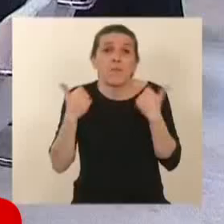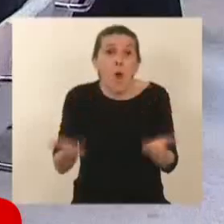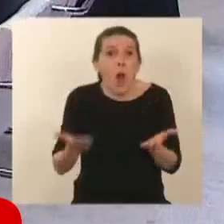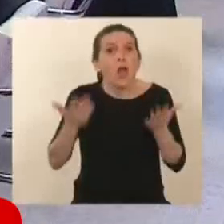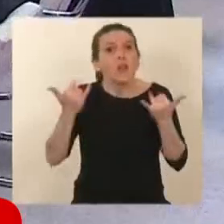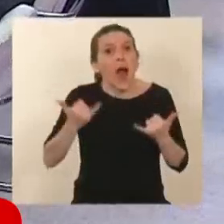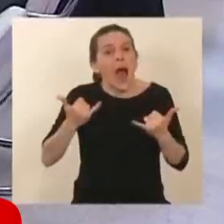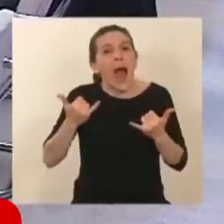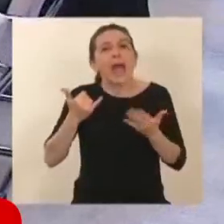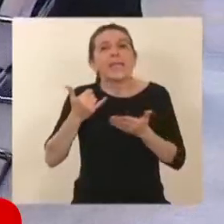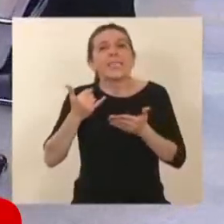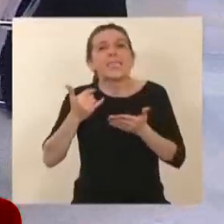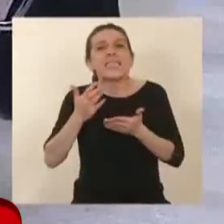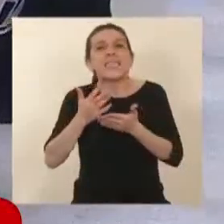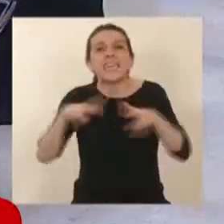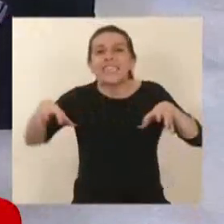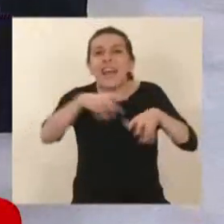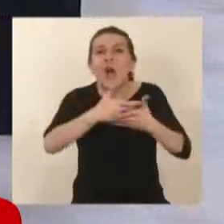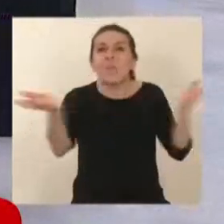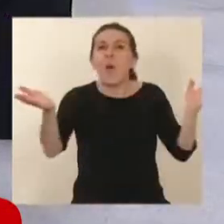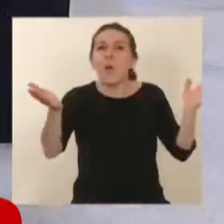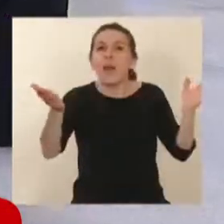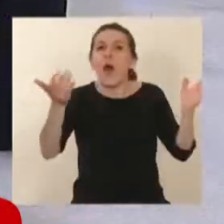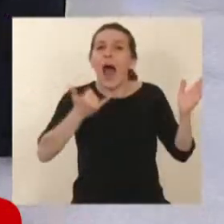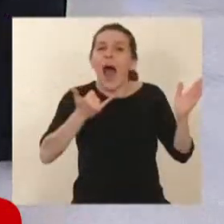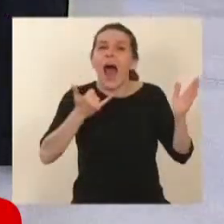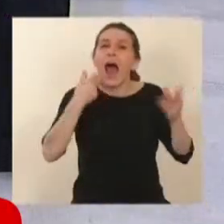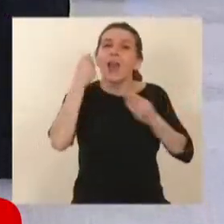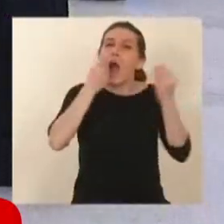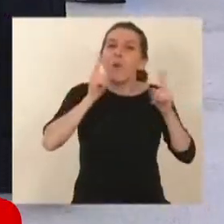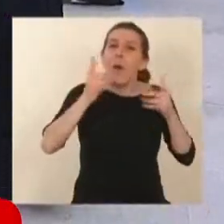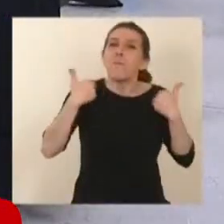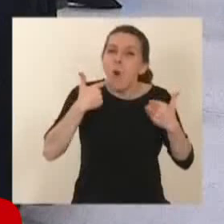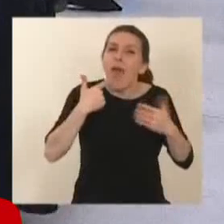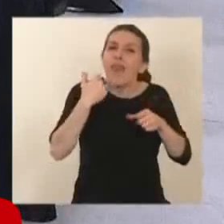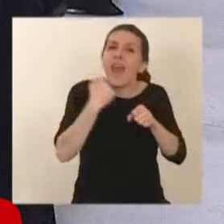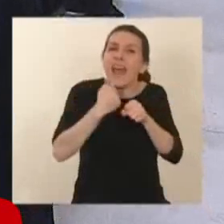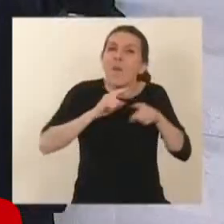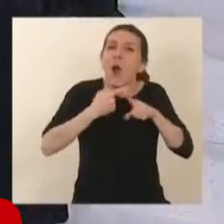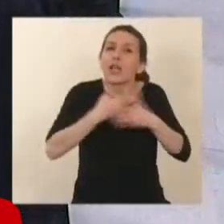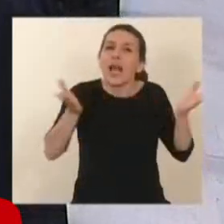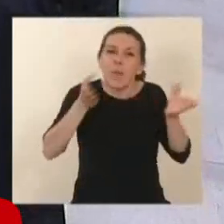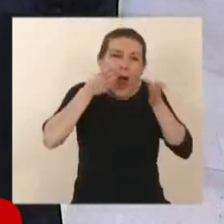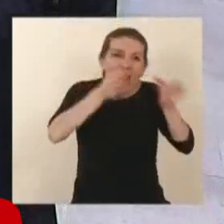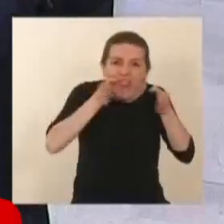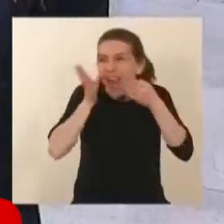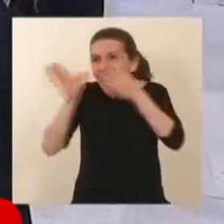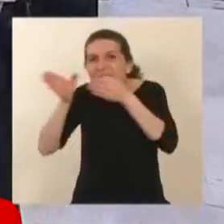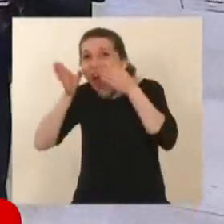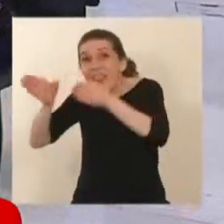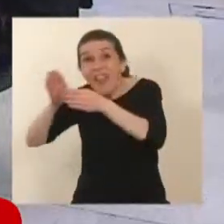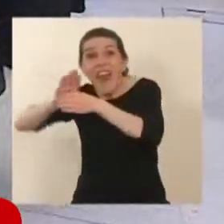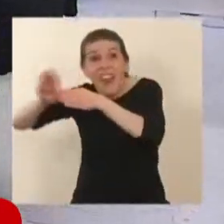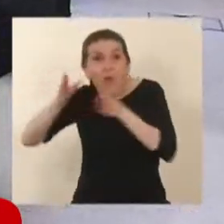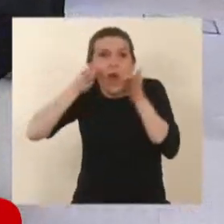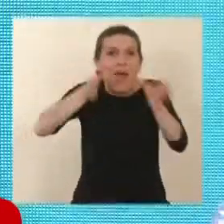generarle alivio al sector público era fundamental para que el sector público pueda llevar adelante las políticas públicas que Argentina